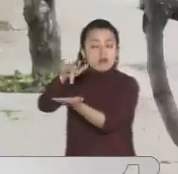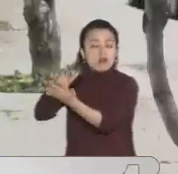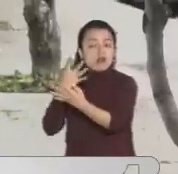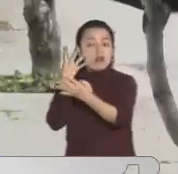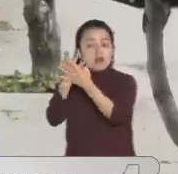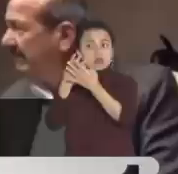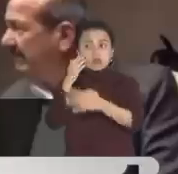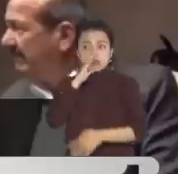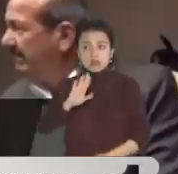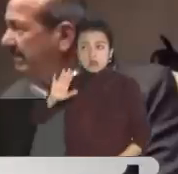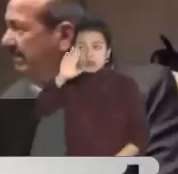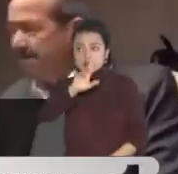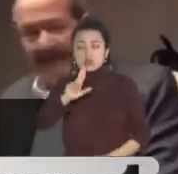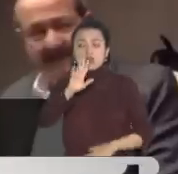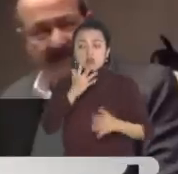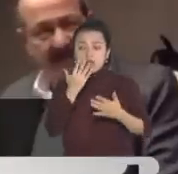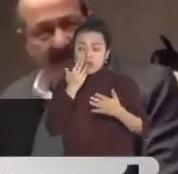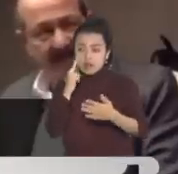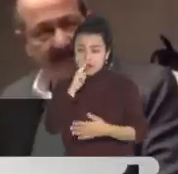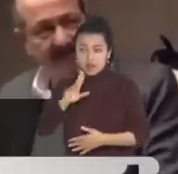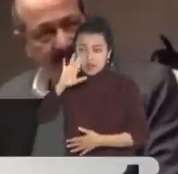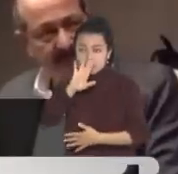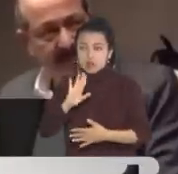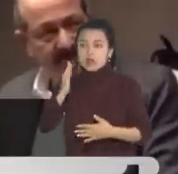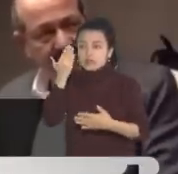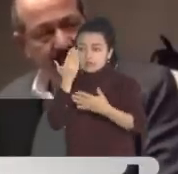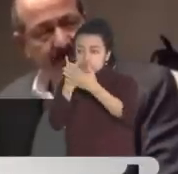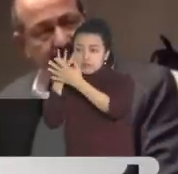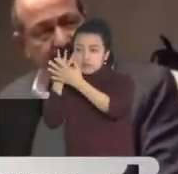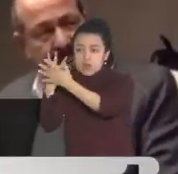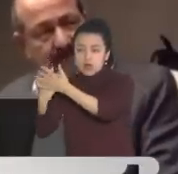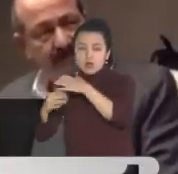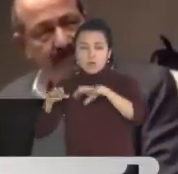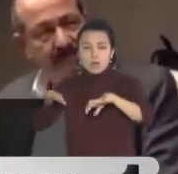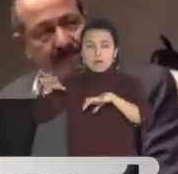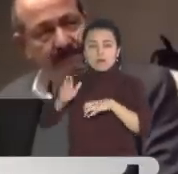país. Eduardo, hay visitas a las cárceles,